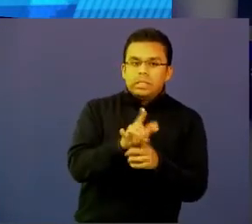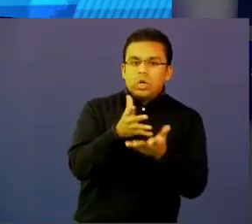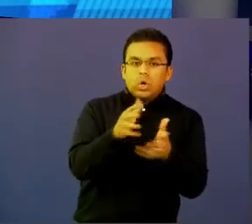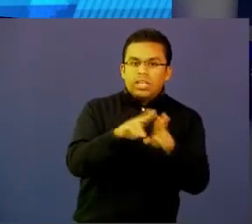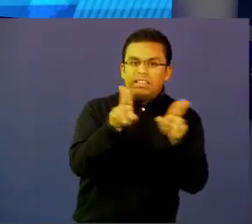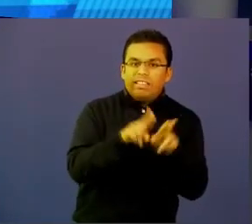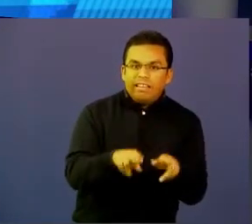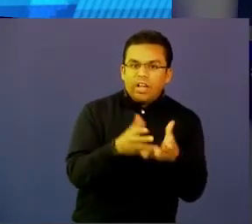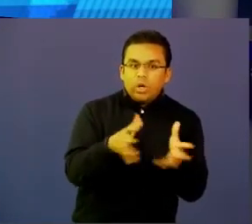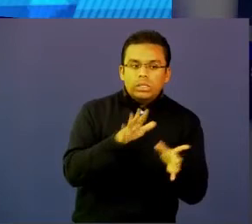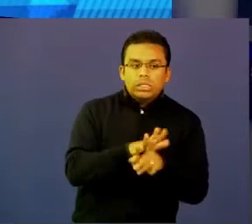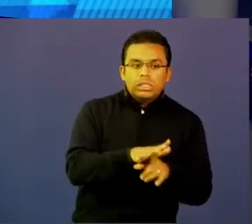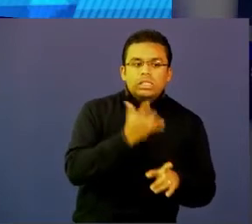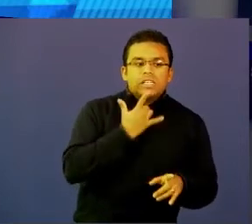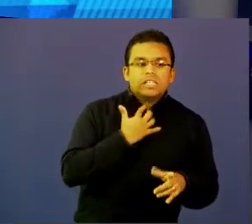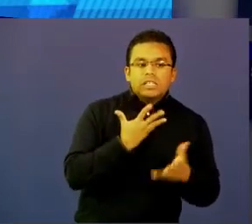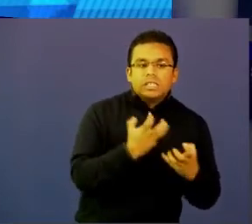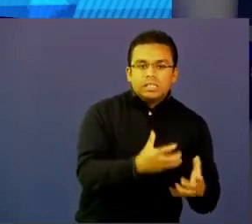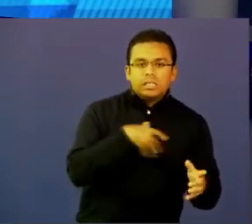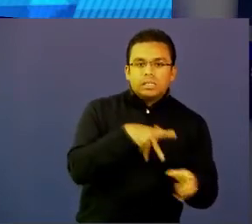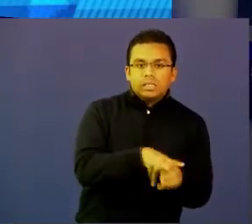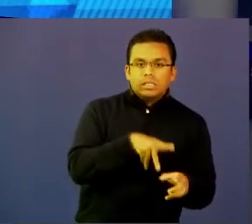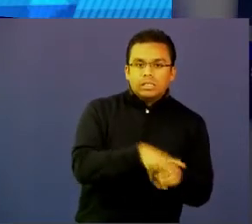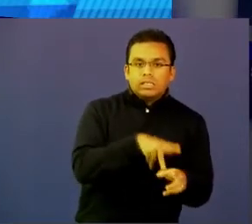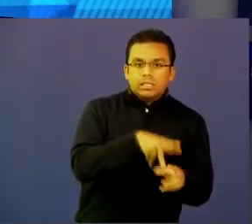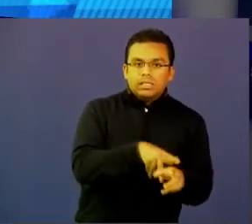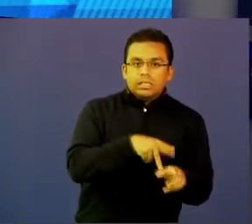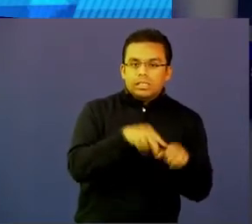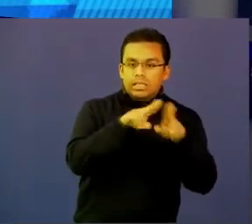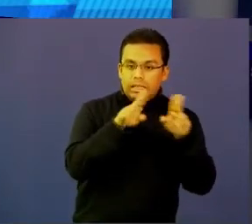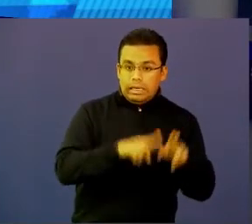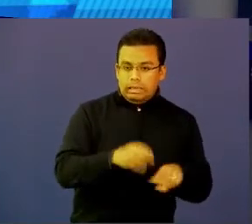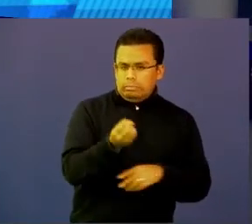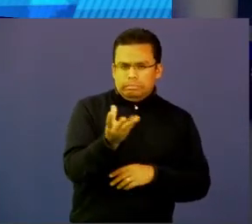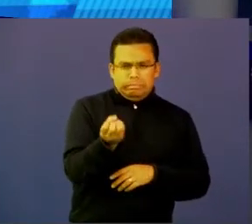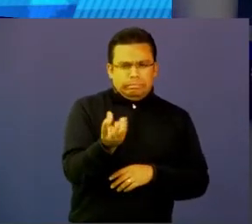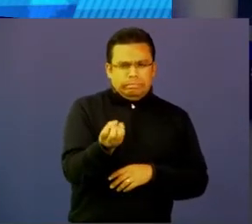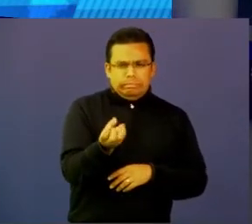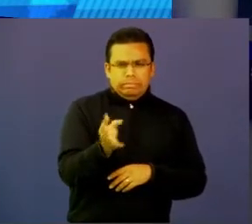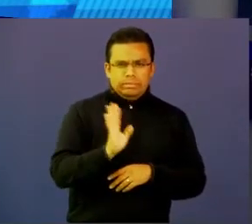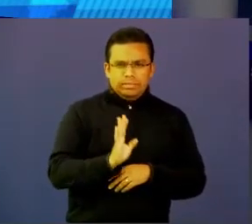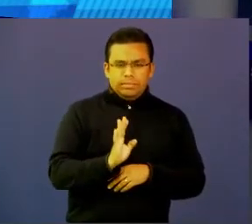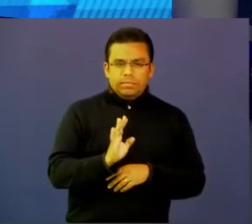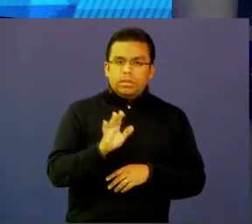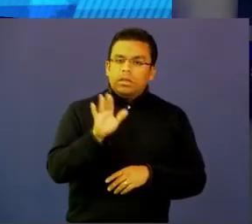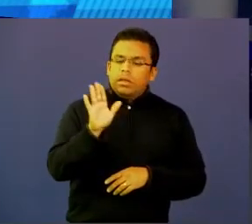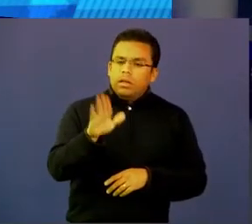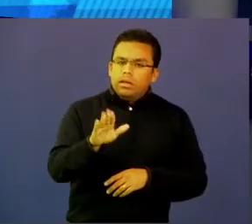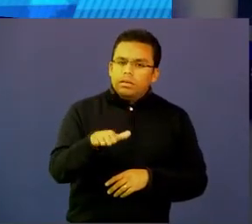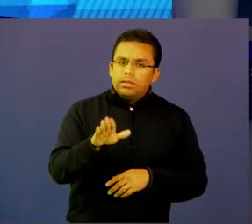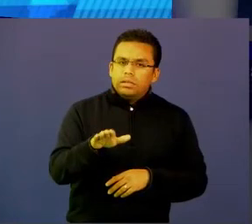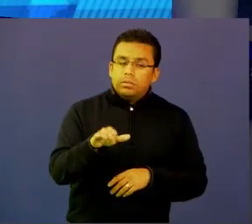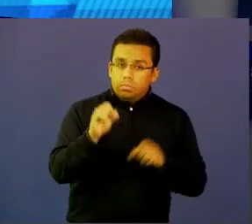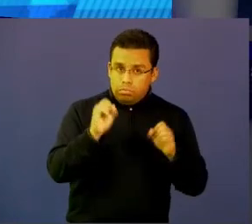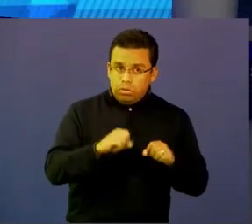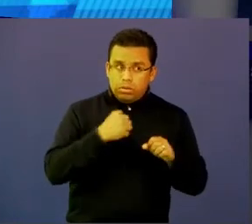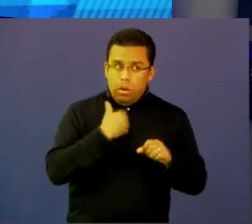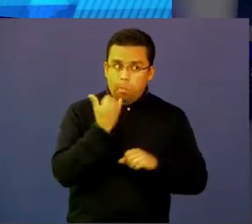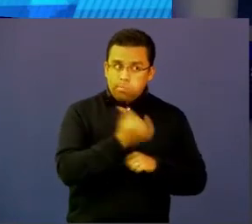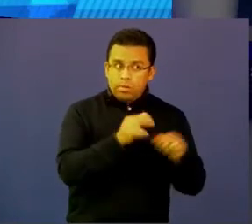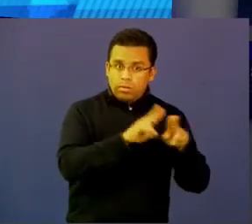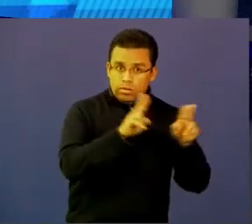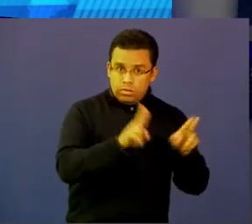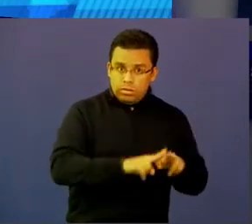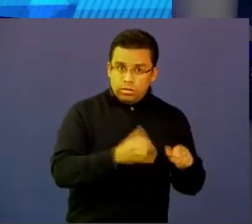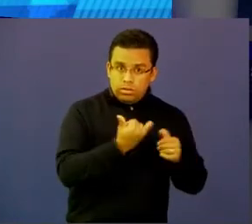en Internet se ve mucho acoso cibernético. Si queremos ver ejemplos, podemos entrar a los juegos online y allí